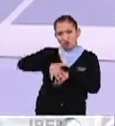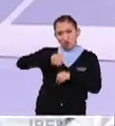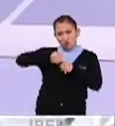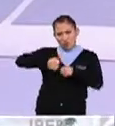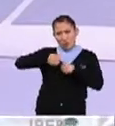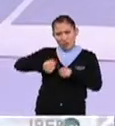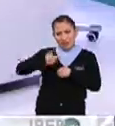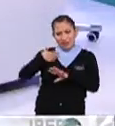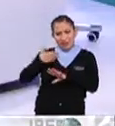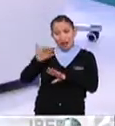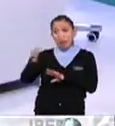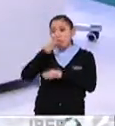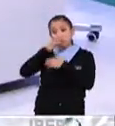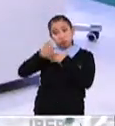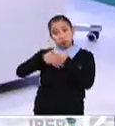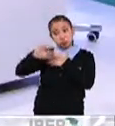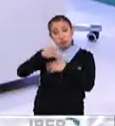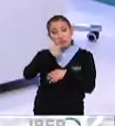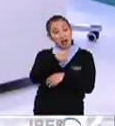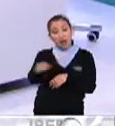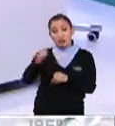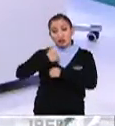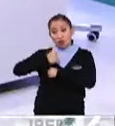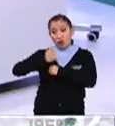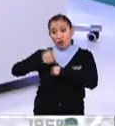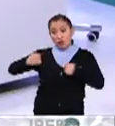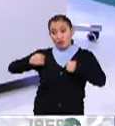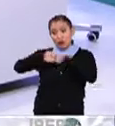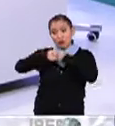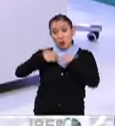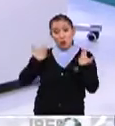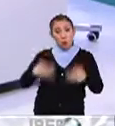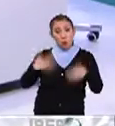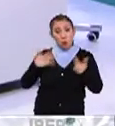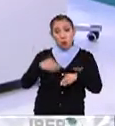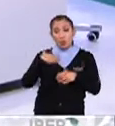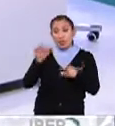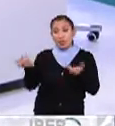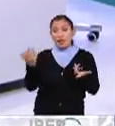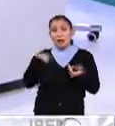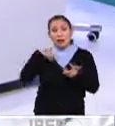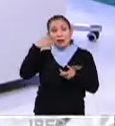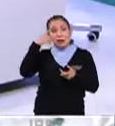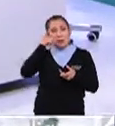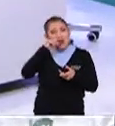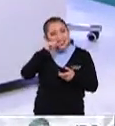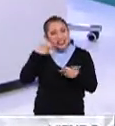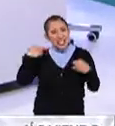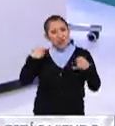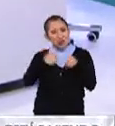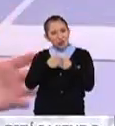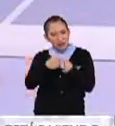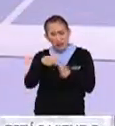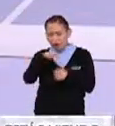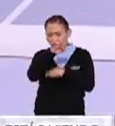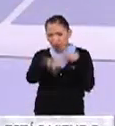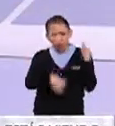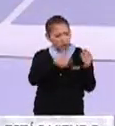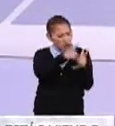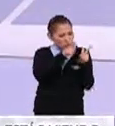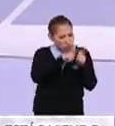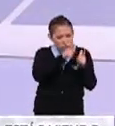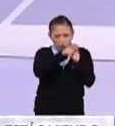agresiva, el hecho amenazante de mandar a soldados a la frontera, más la patrulla fronteriza, más todos los